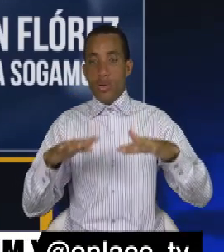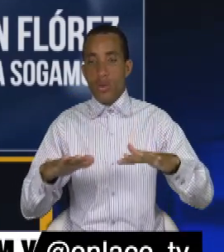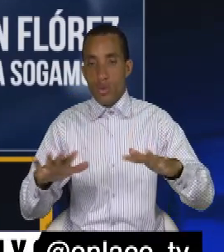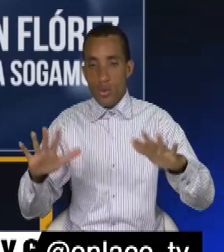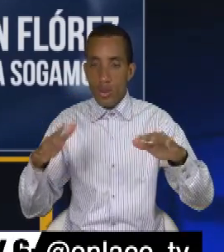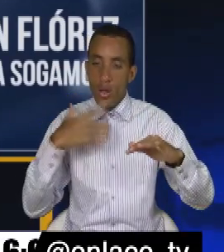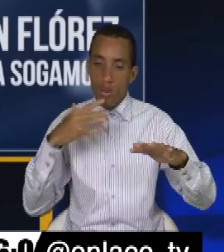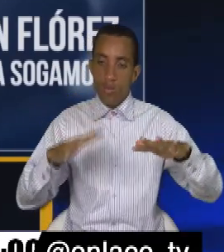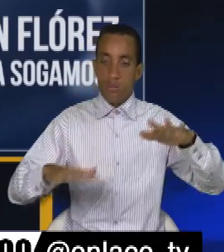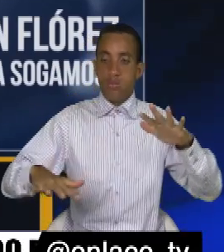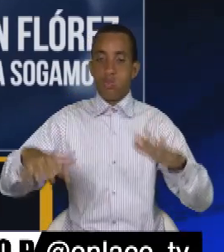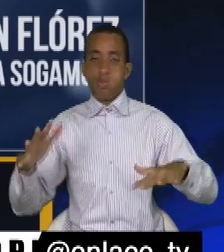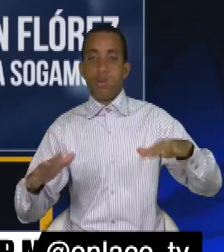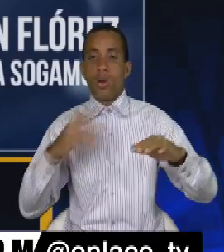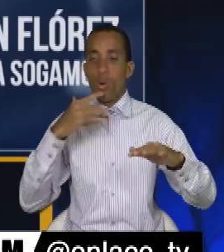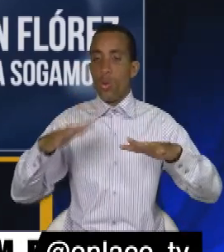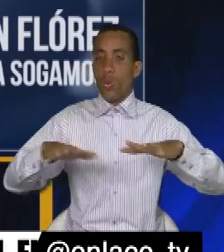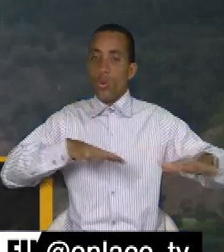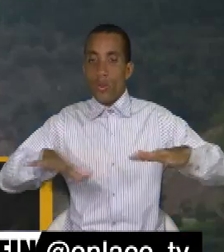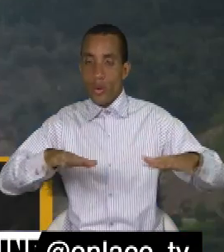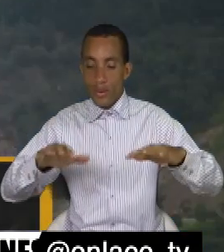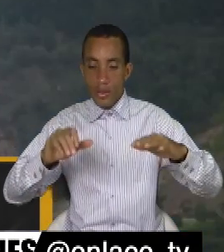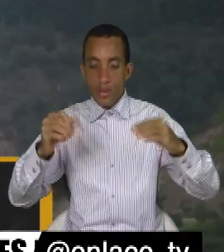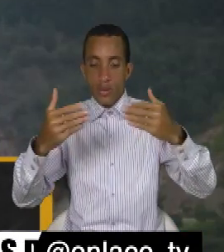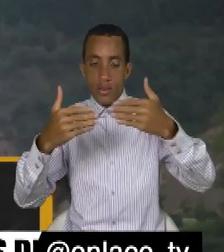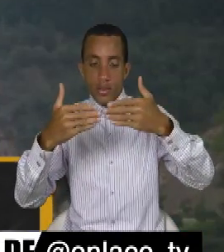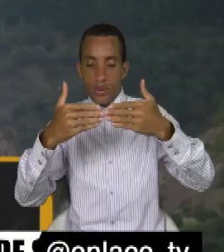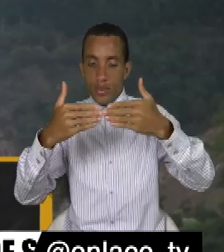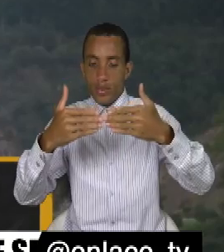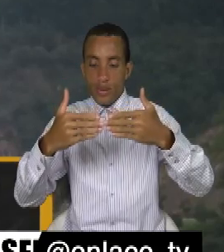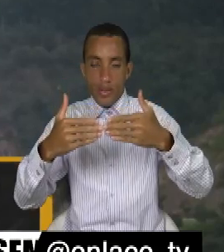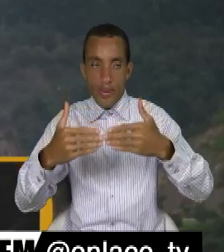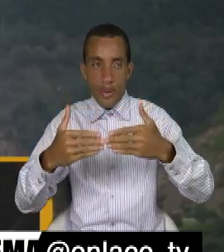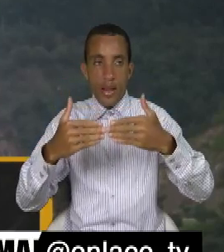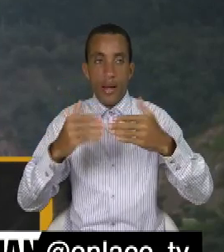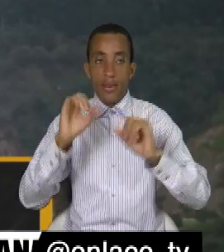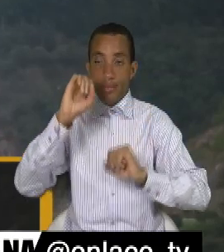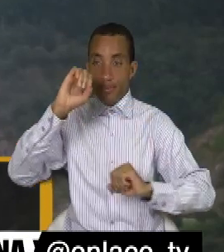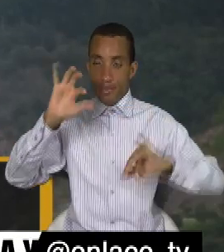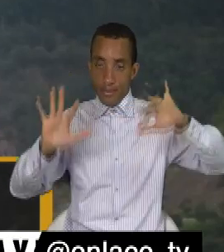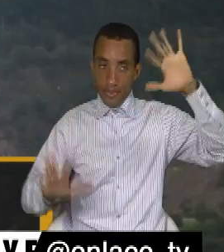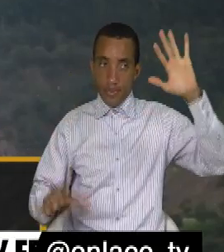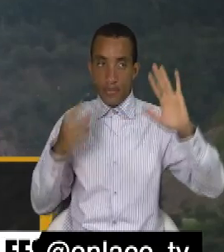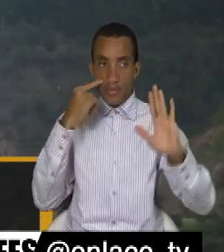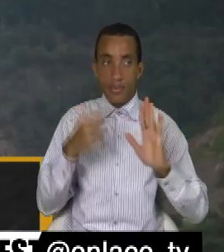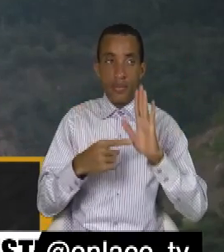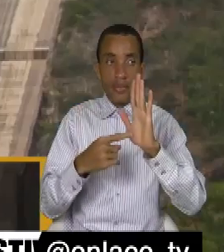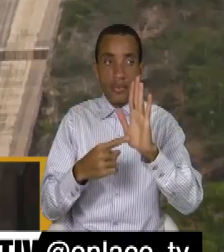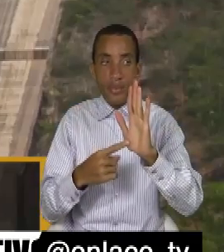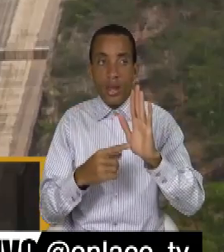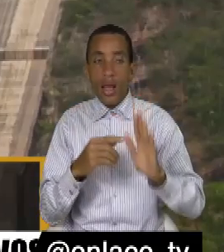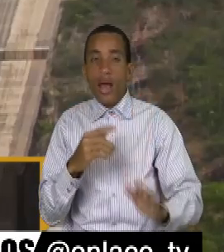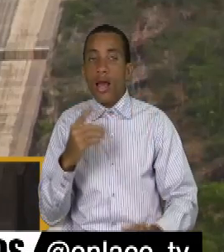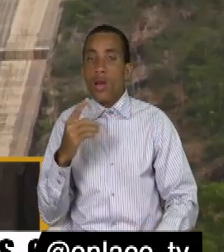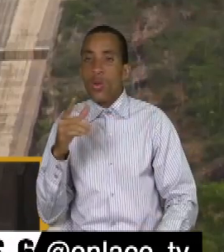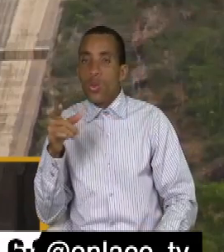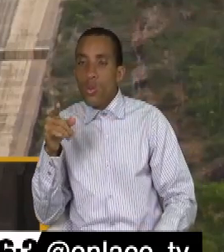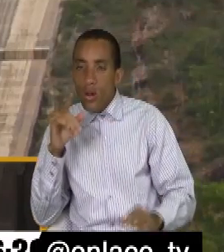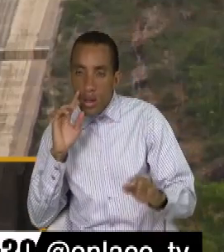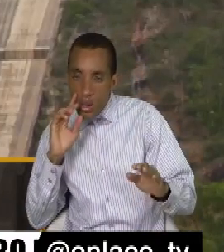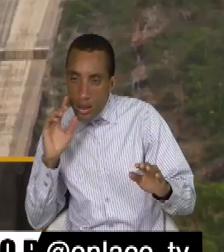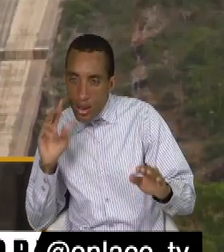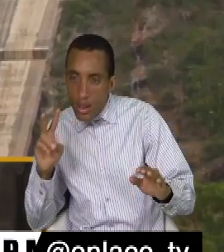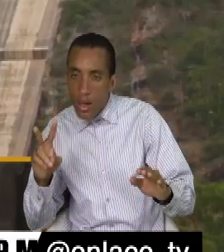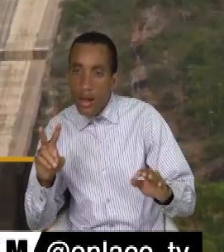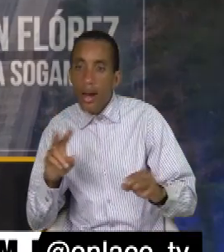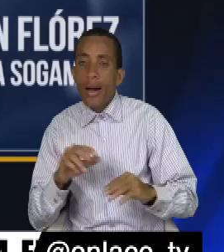algunas actividades pues, que reciben las estructuras. El profesional de Isagen asegura que las muestras amarillas que se registran en redes sociales se